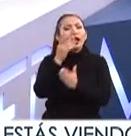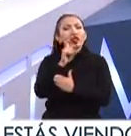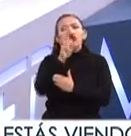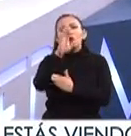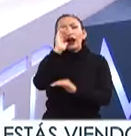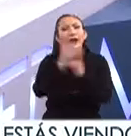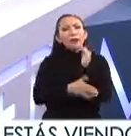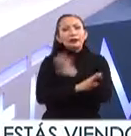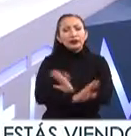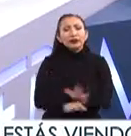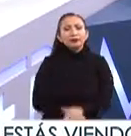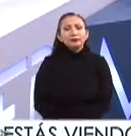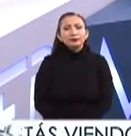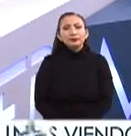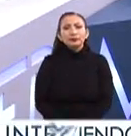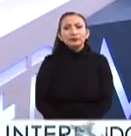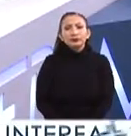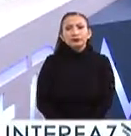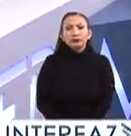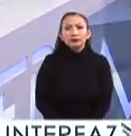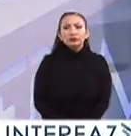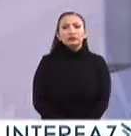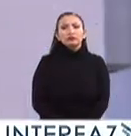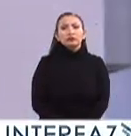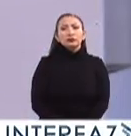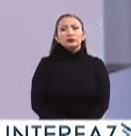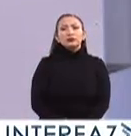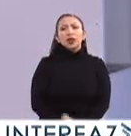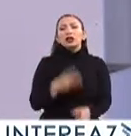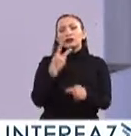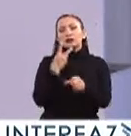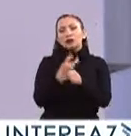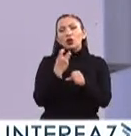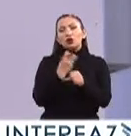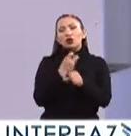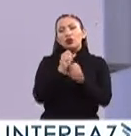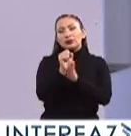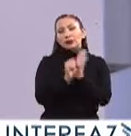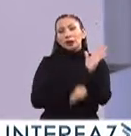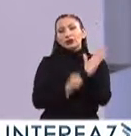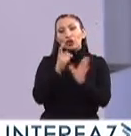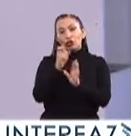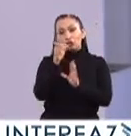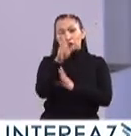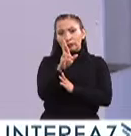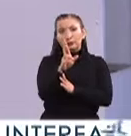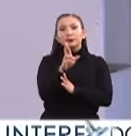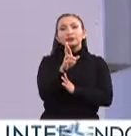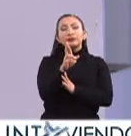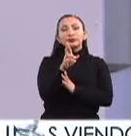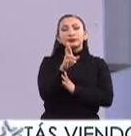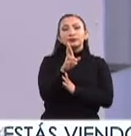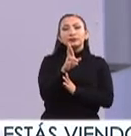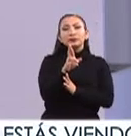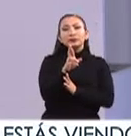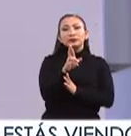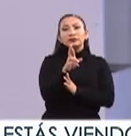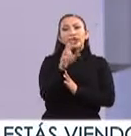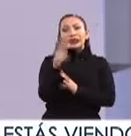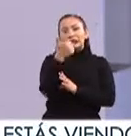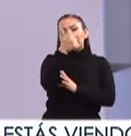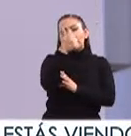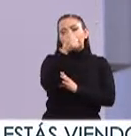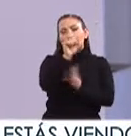ya esta maestría? Apenas voy en segundo semestre del doctorado y son